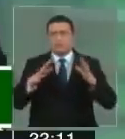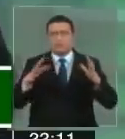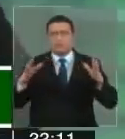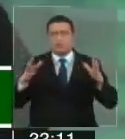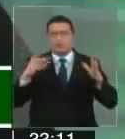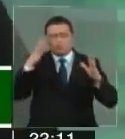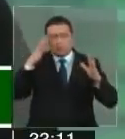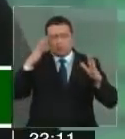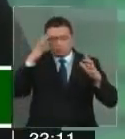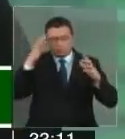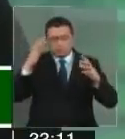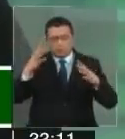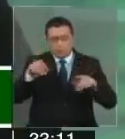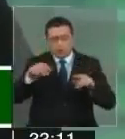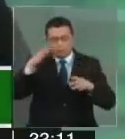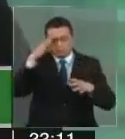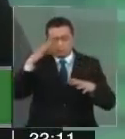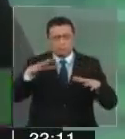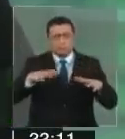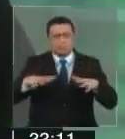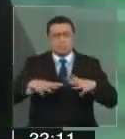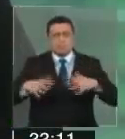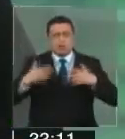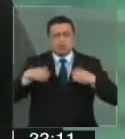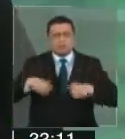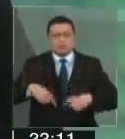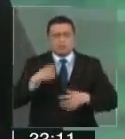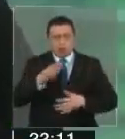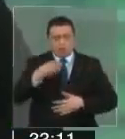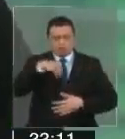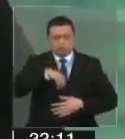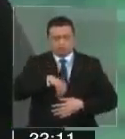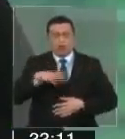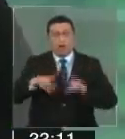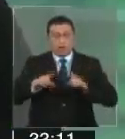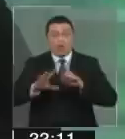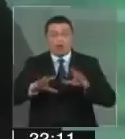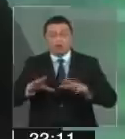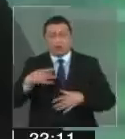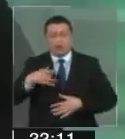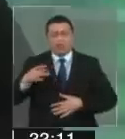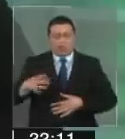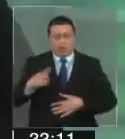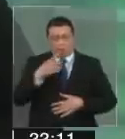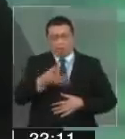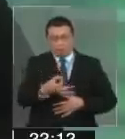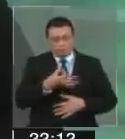Me movió tanto esa experiencia, porque me habló de cosas tan íntimas, dolorosas algunas,